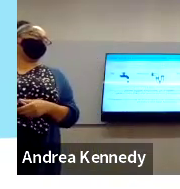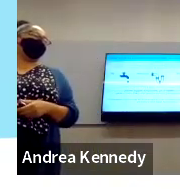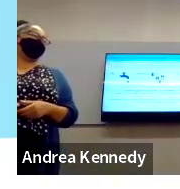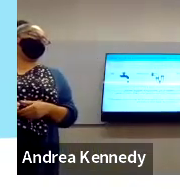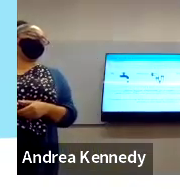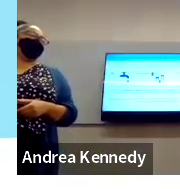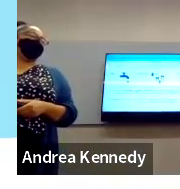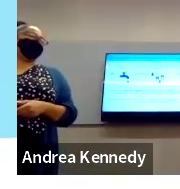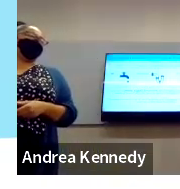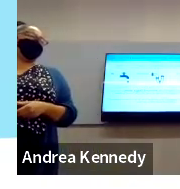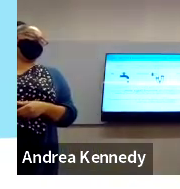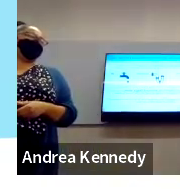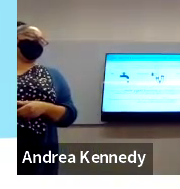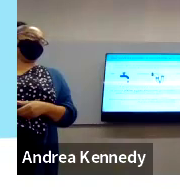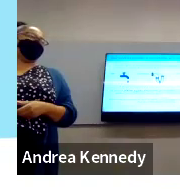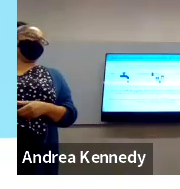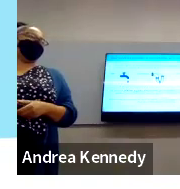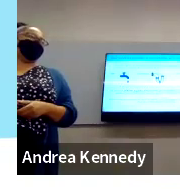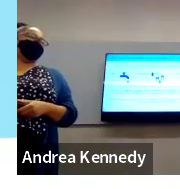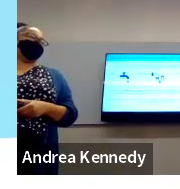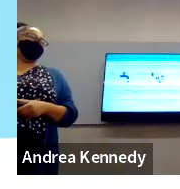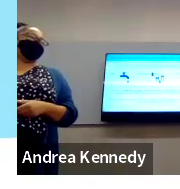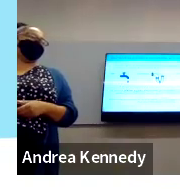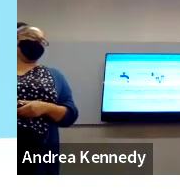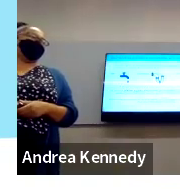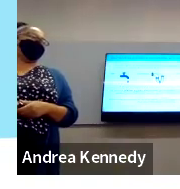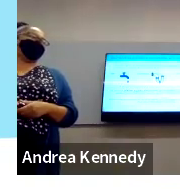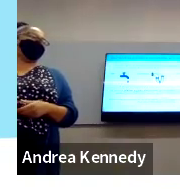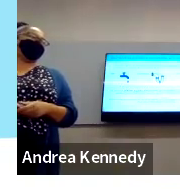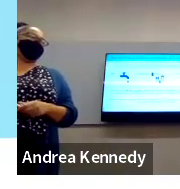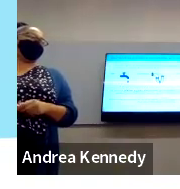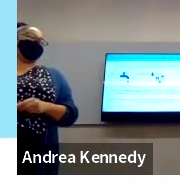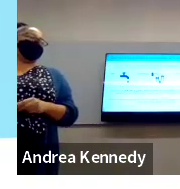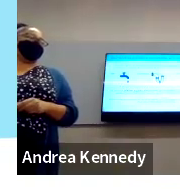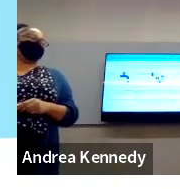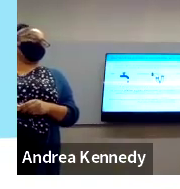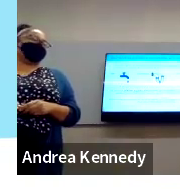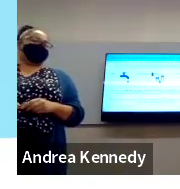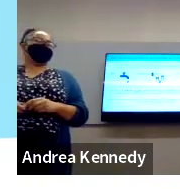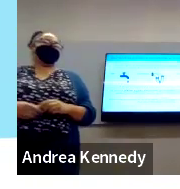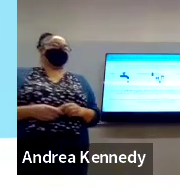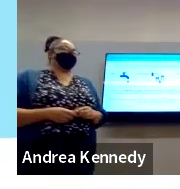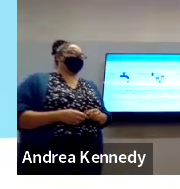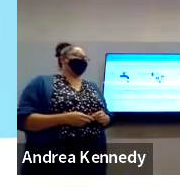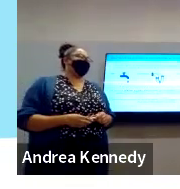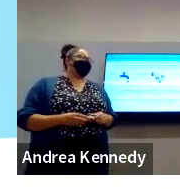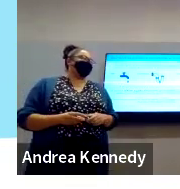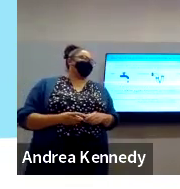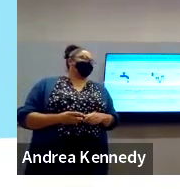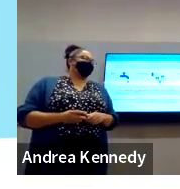benefit me if it's gonna be seen as a whole? There's some units that have 20 people in one unit,